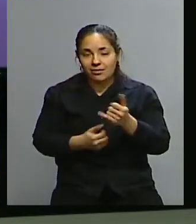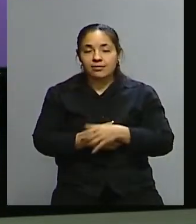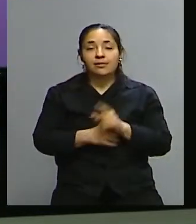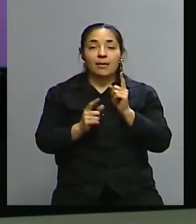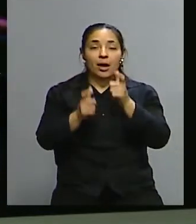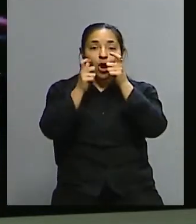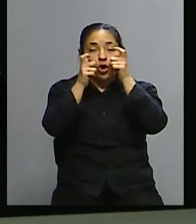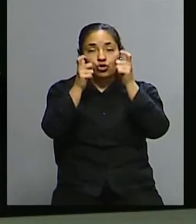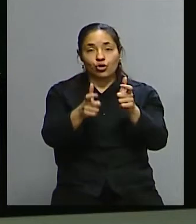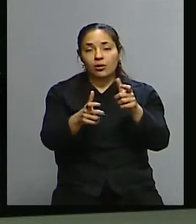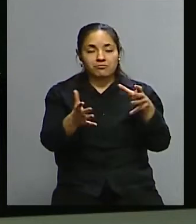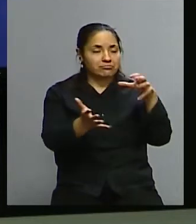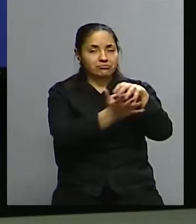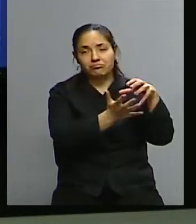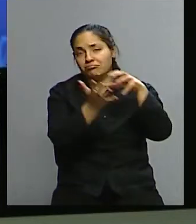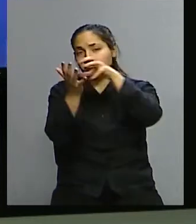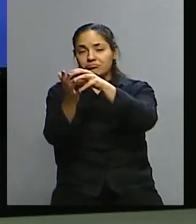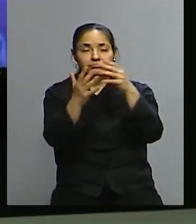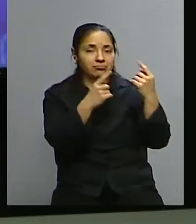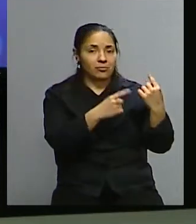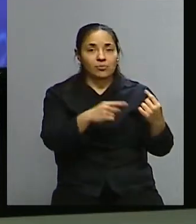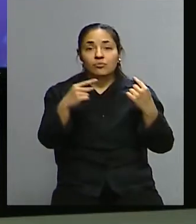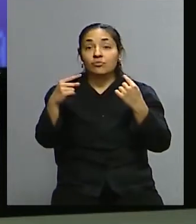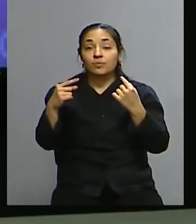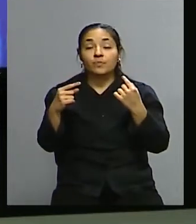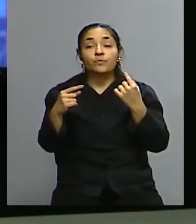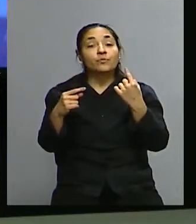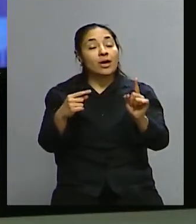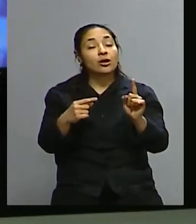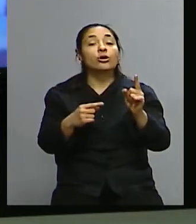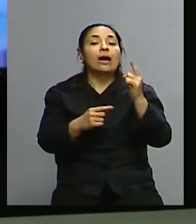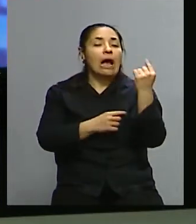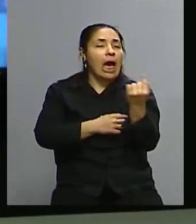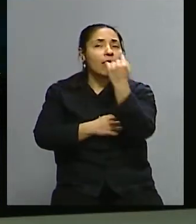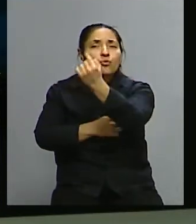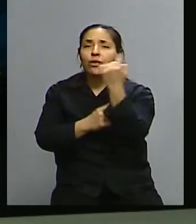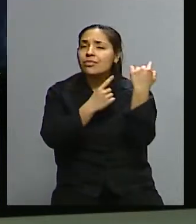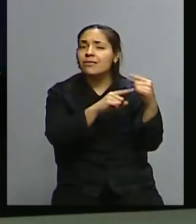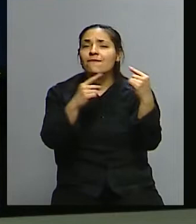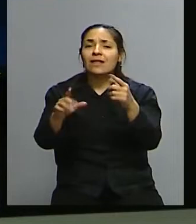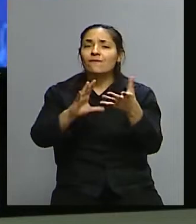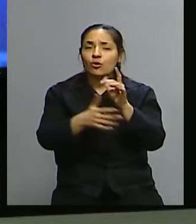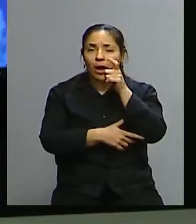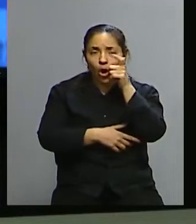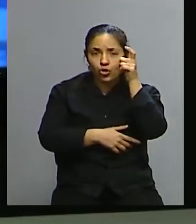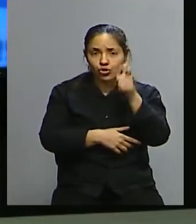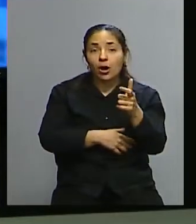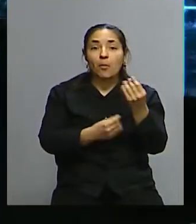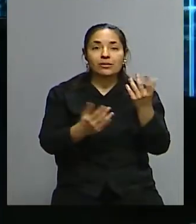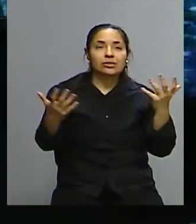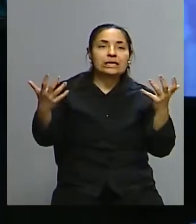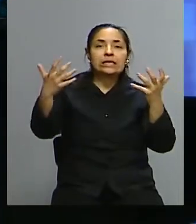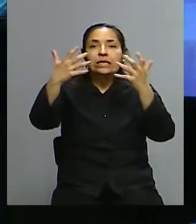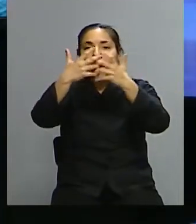control interno-externo. Pero hay que tener en cuenta que las finalidades son diferentes, por eso las formas de integración y las formas